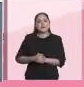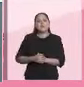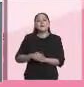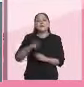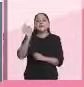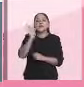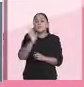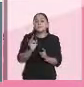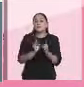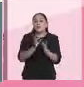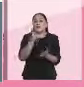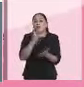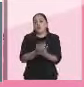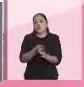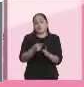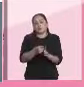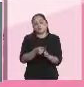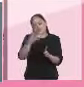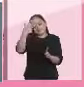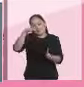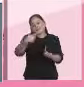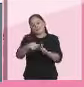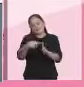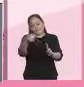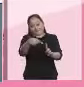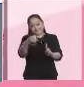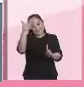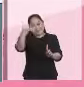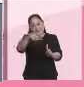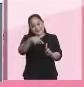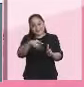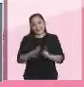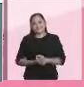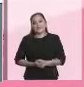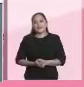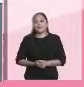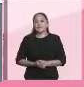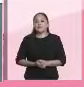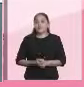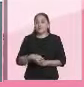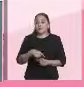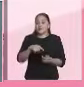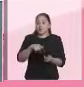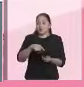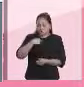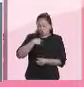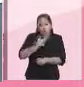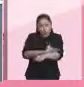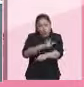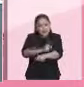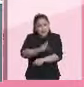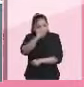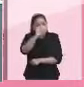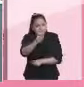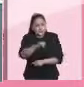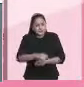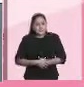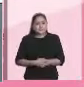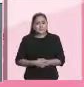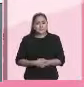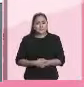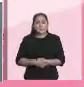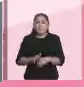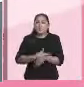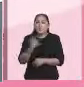con excepción de ya saben quién. Entonces, sí soy honesto, por eso también,